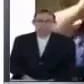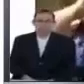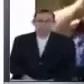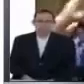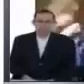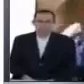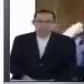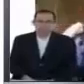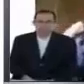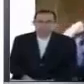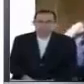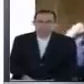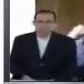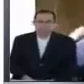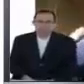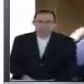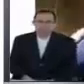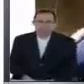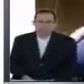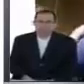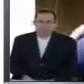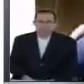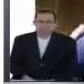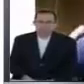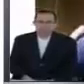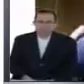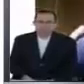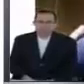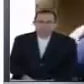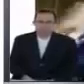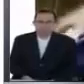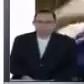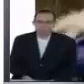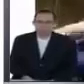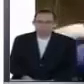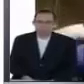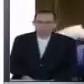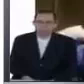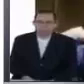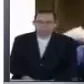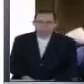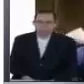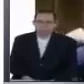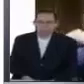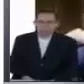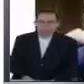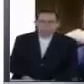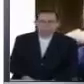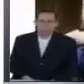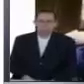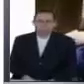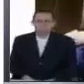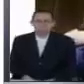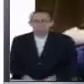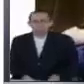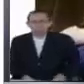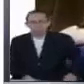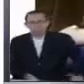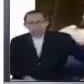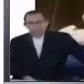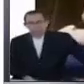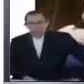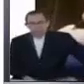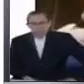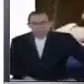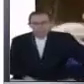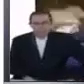mi legión, mi legión. Estoy aquí para hacerme una de las mías, porque ya el día viene